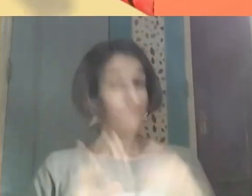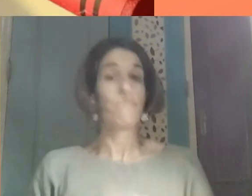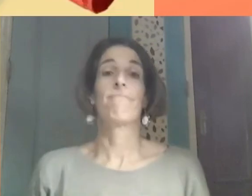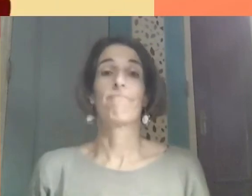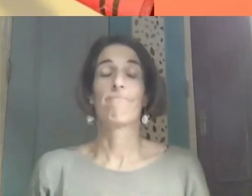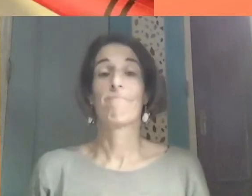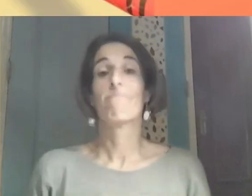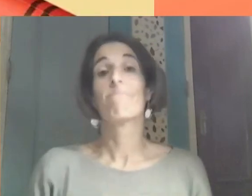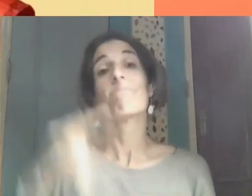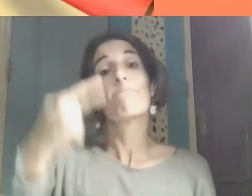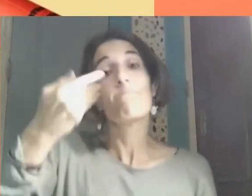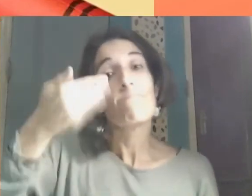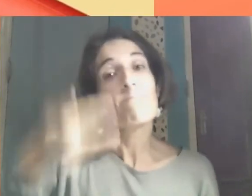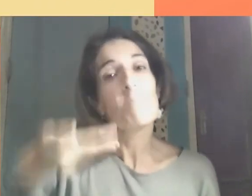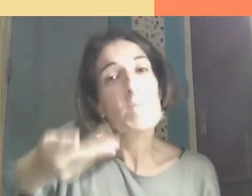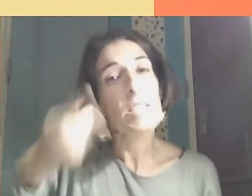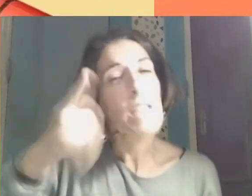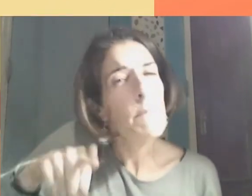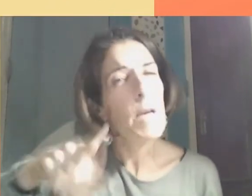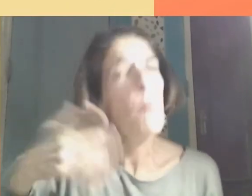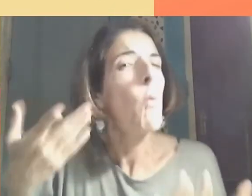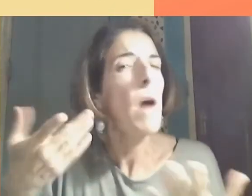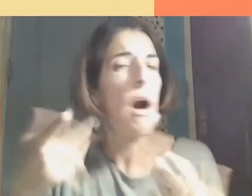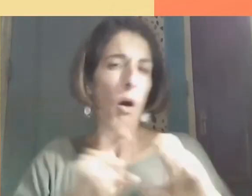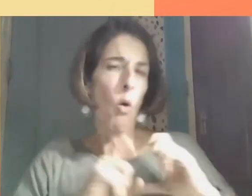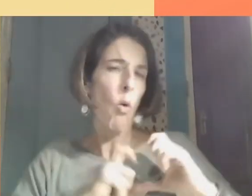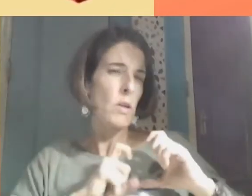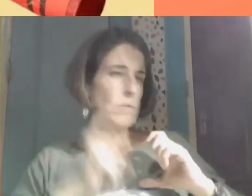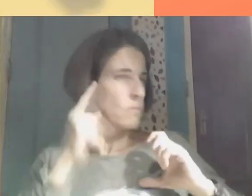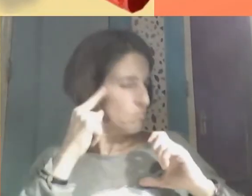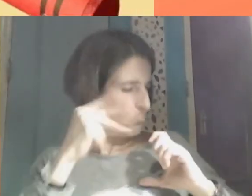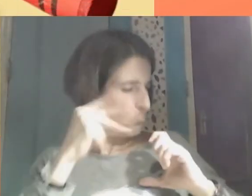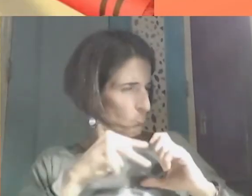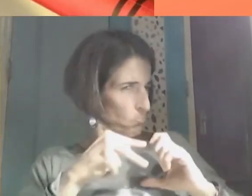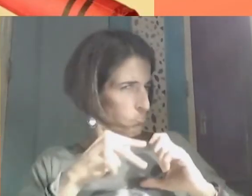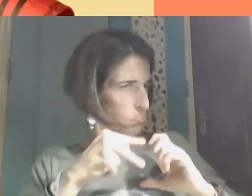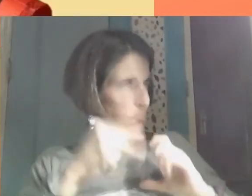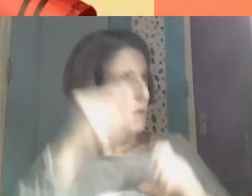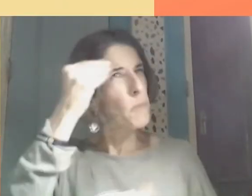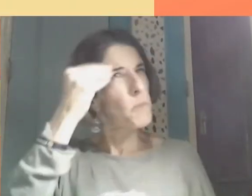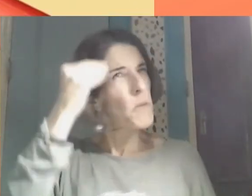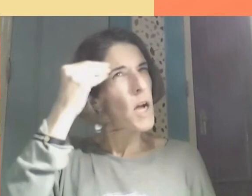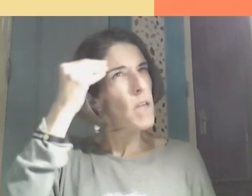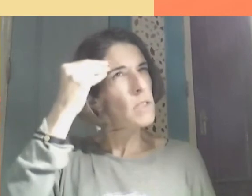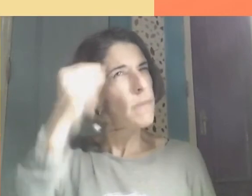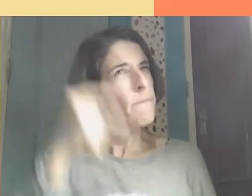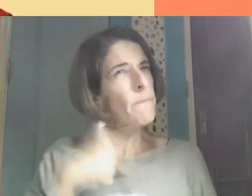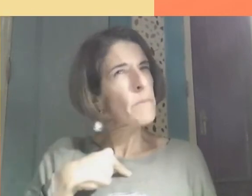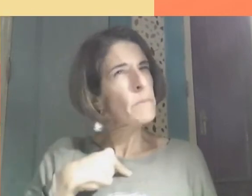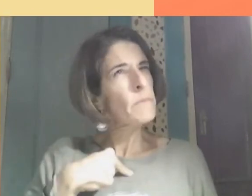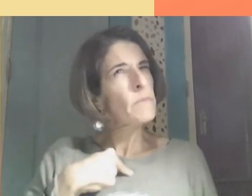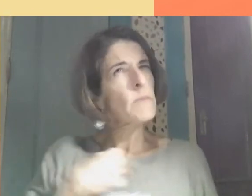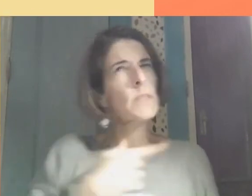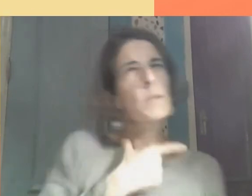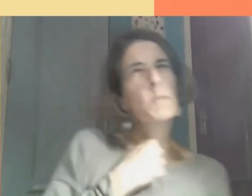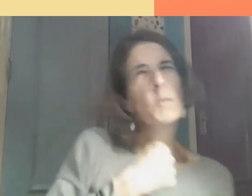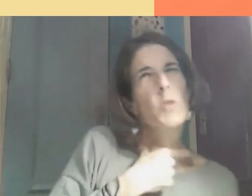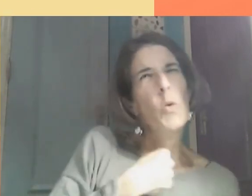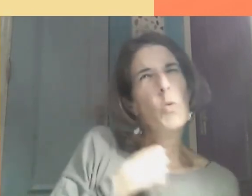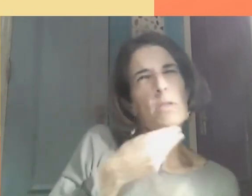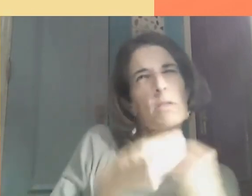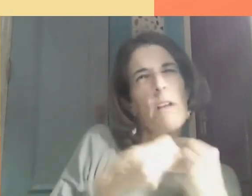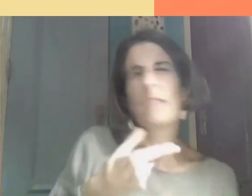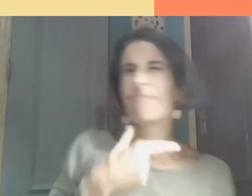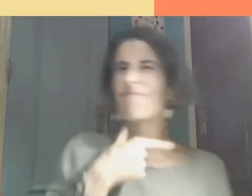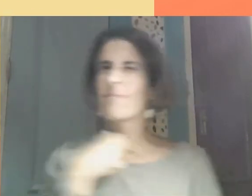también es importante escuchar a nuestro corazón y pensar que son las cosas que nos gustan